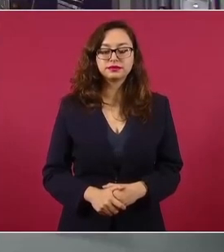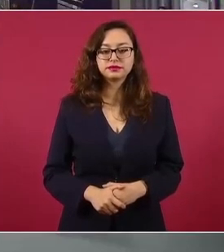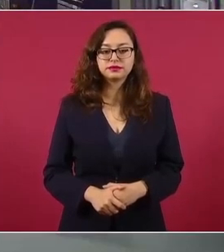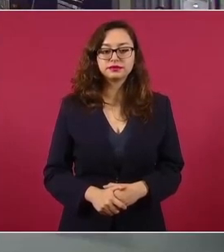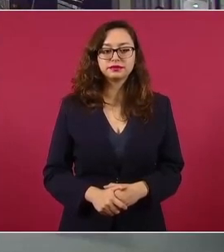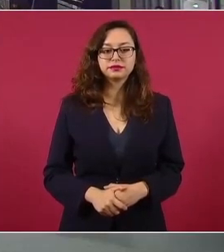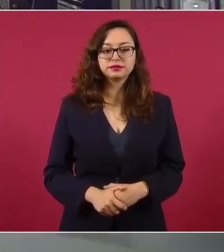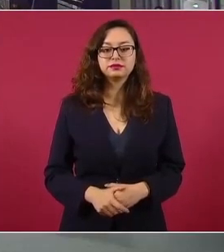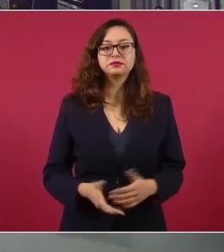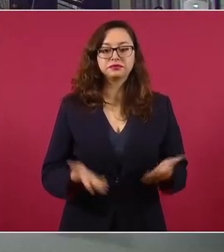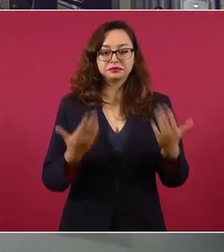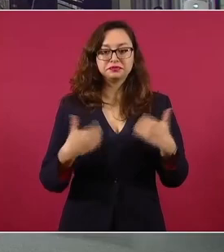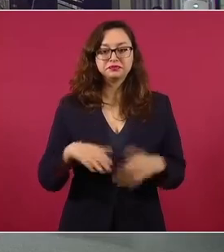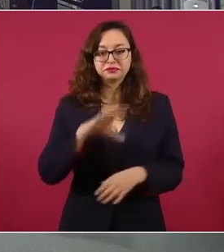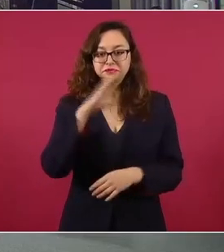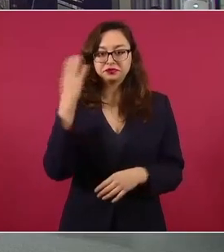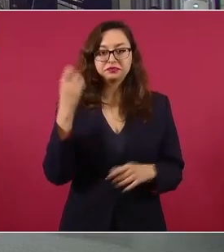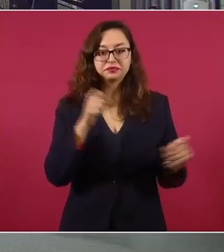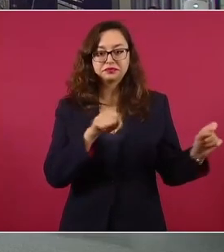síguele, ¿no hay otras?